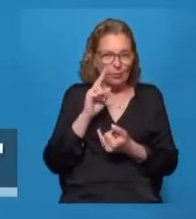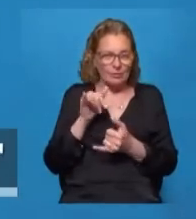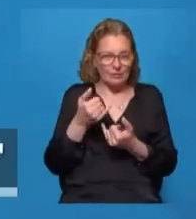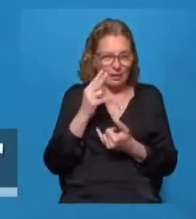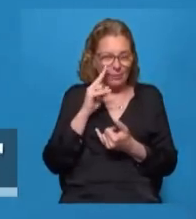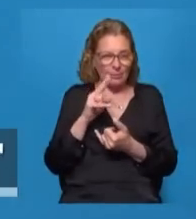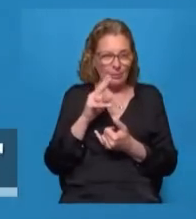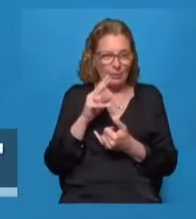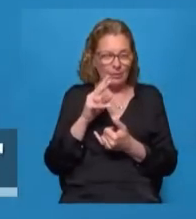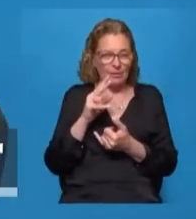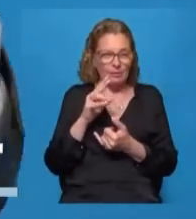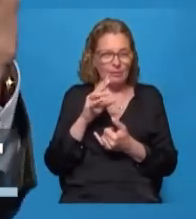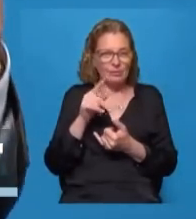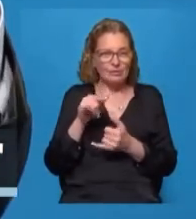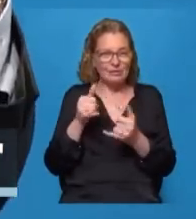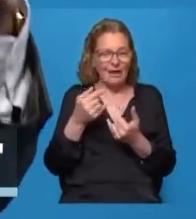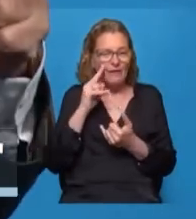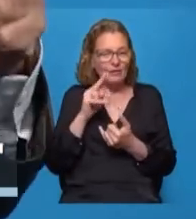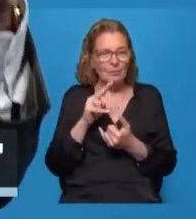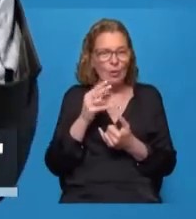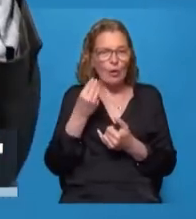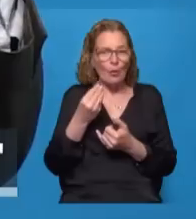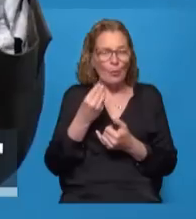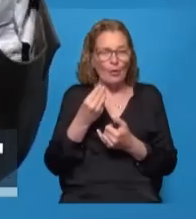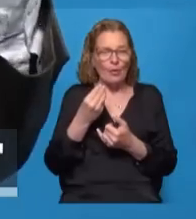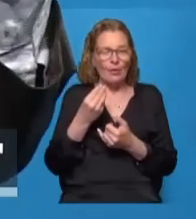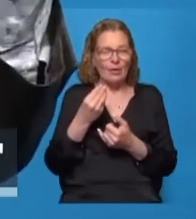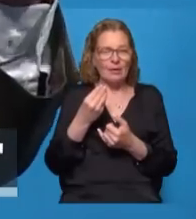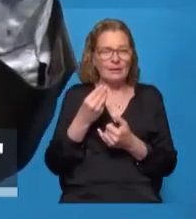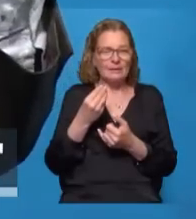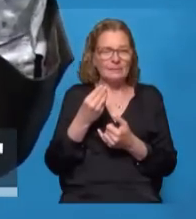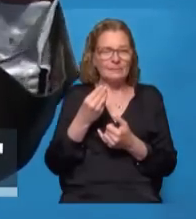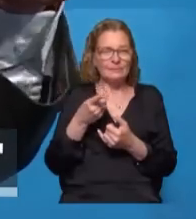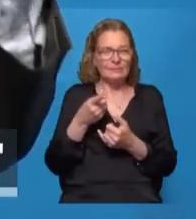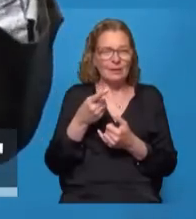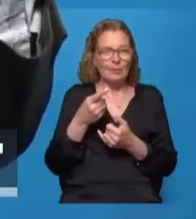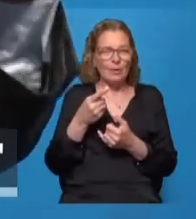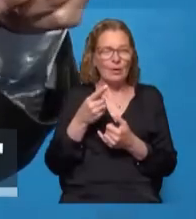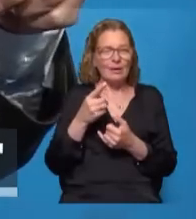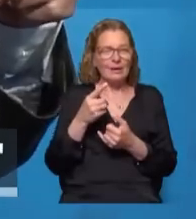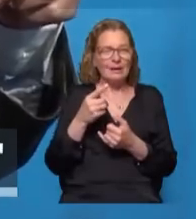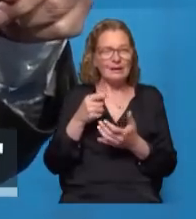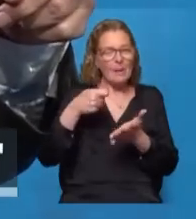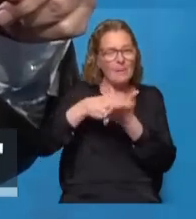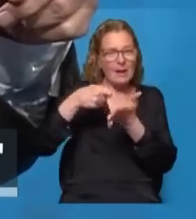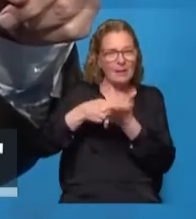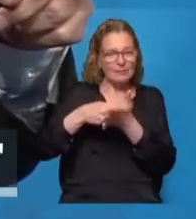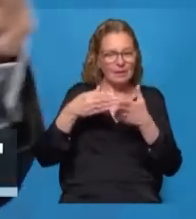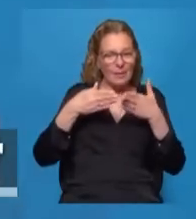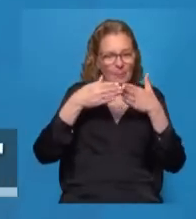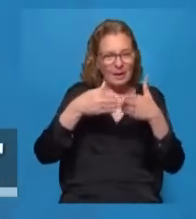el derrame de soda cáustica Ya vimos como la injerencia de Cat t en las tarifas